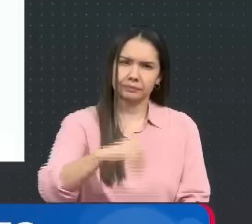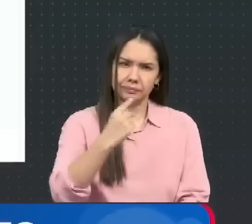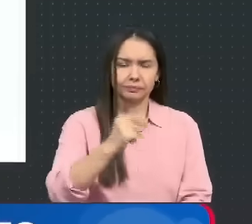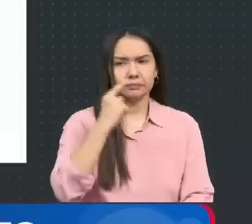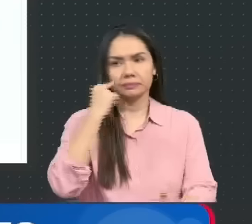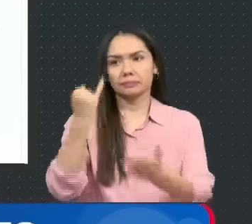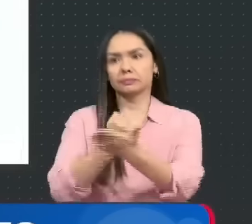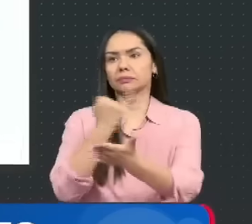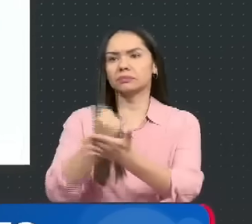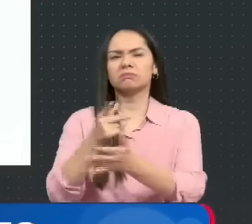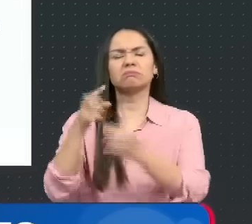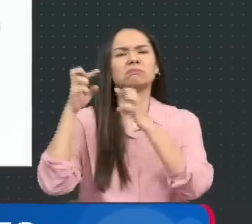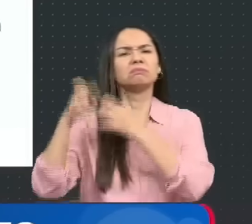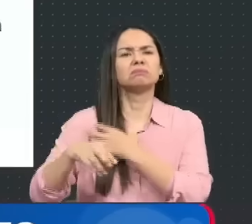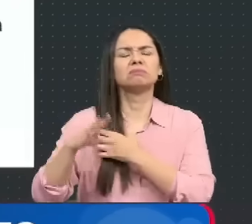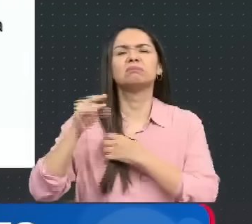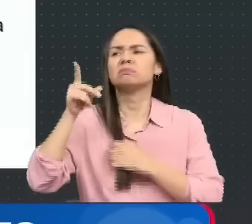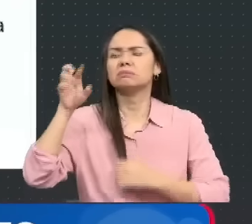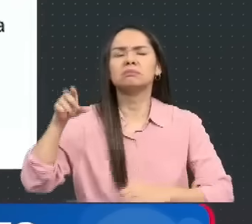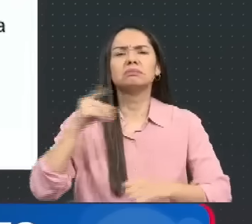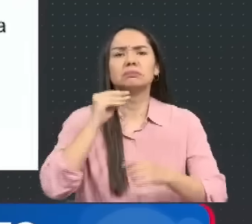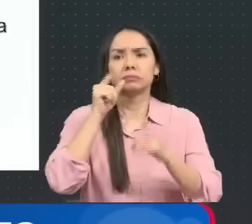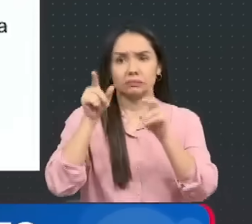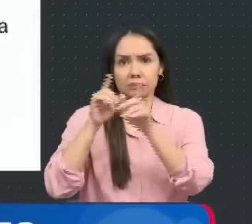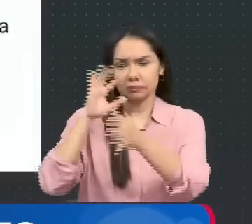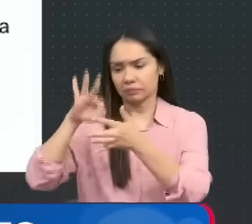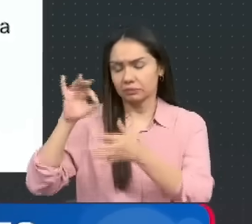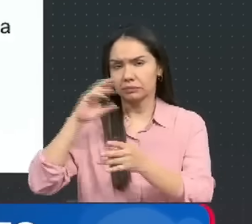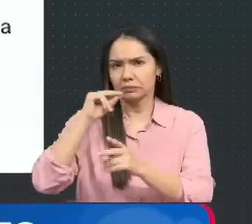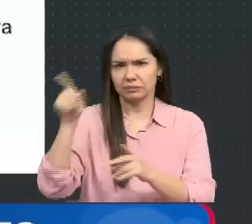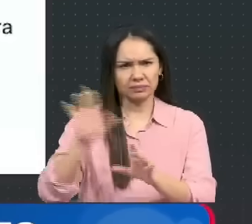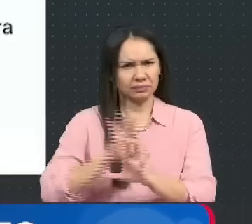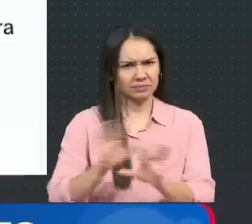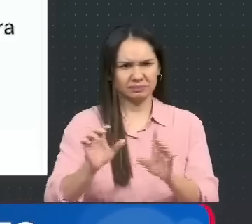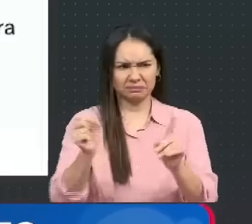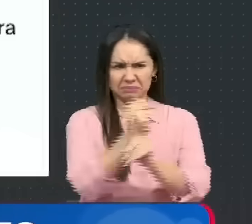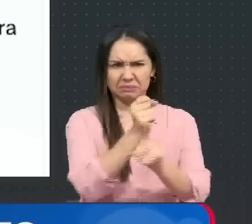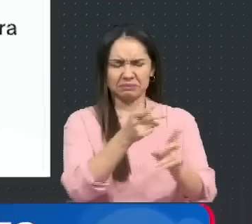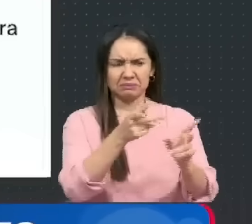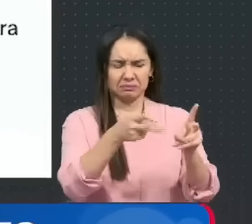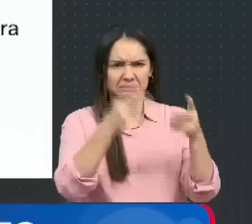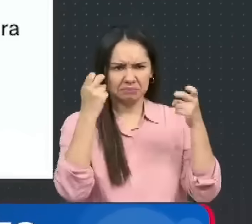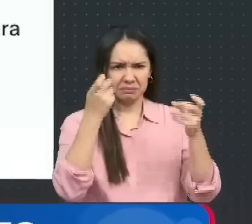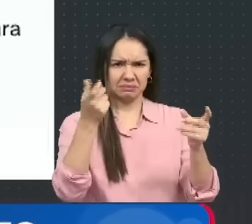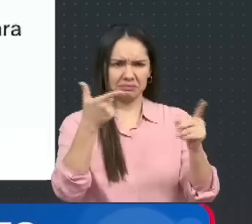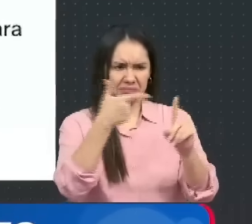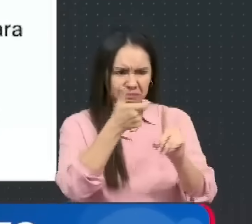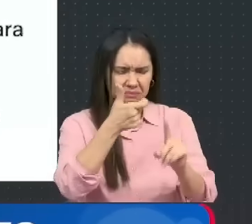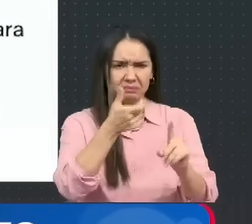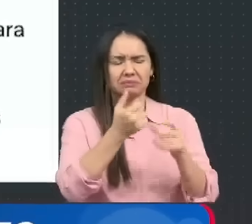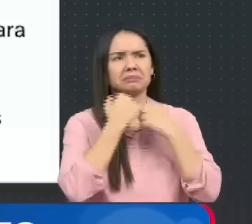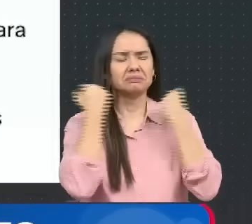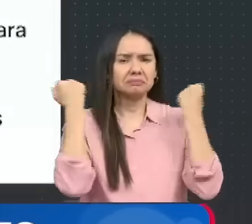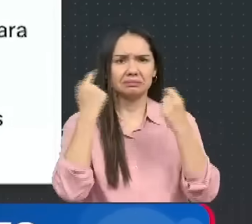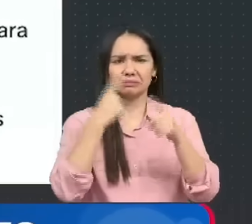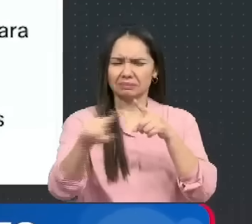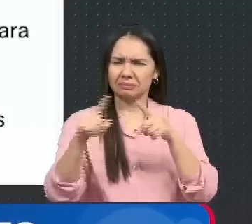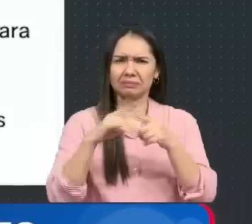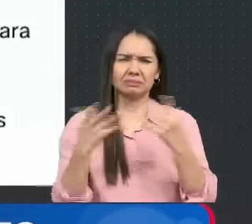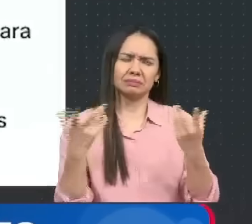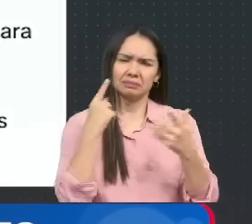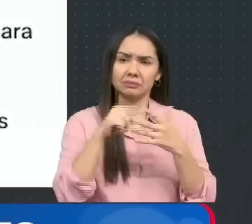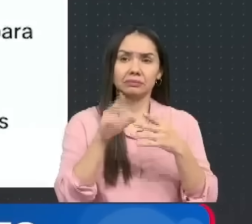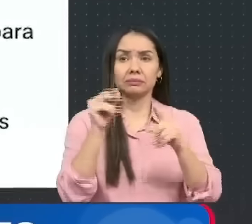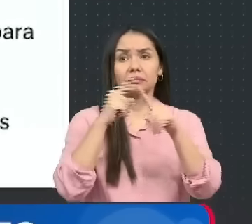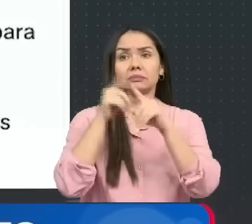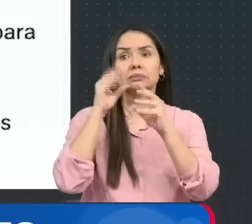para encontrar a los responsables del hecho, el cual catalogó como atroz. Francisco Jiménez, ministro de Gobernación, también se pronunció en X